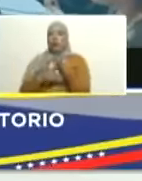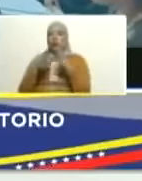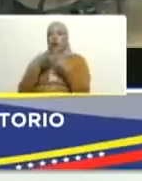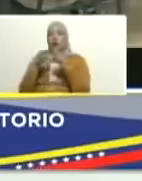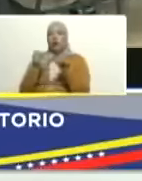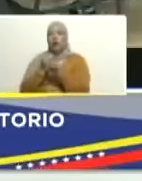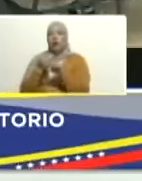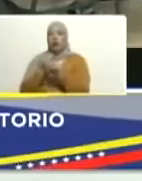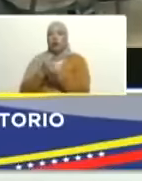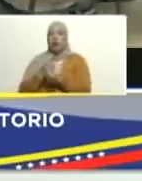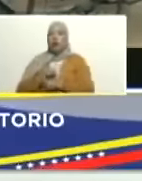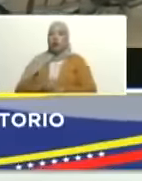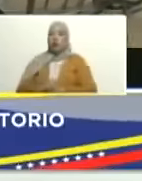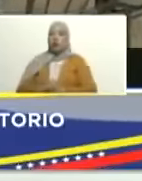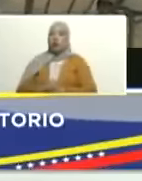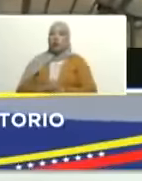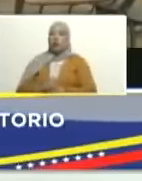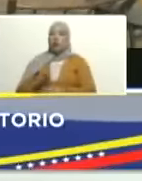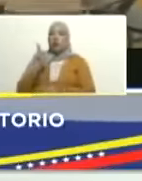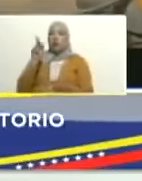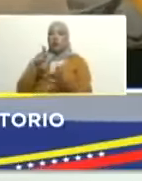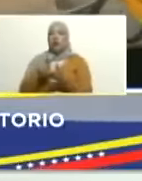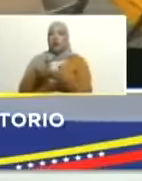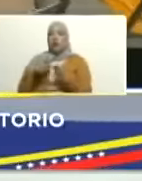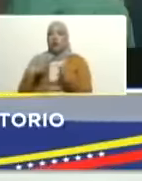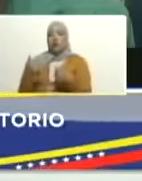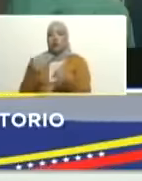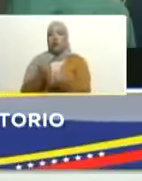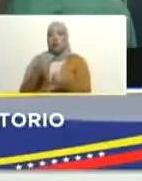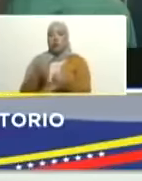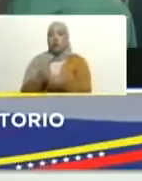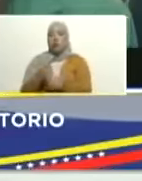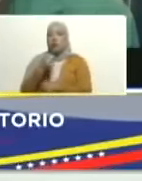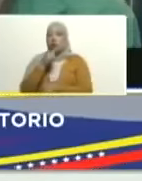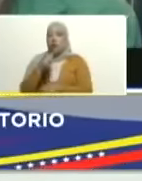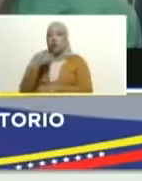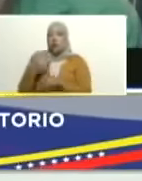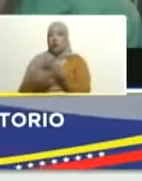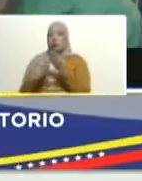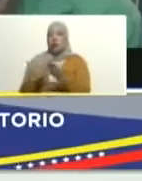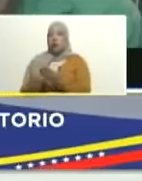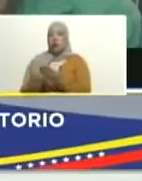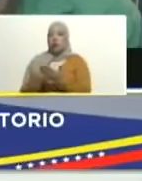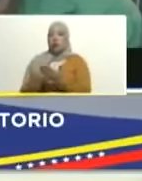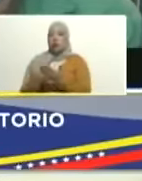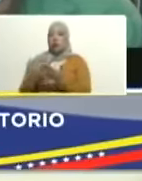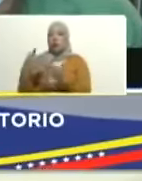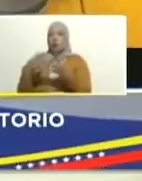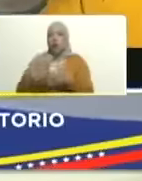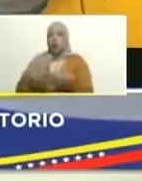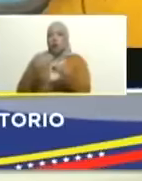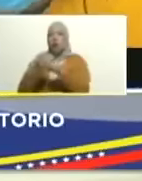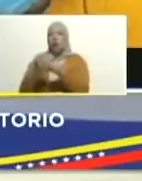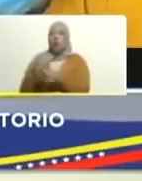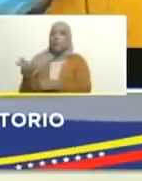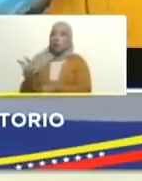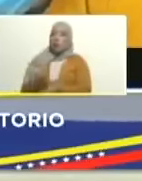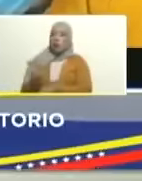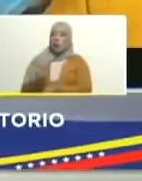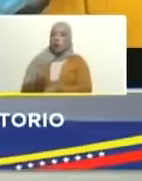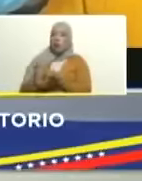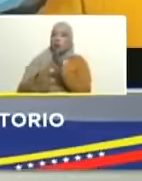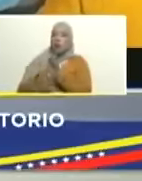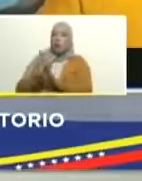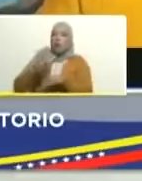para que ellos aquí en su patria, en su terruño, vuelvan a insertarse, se integren a su patria Venezuela y se